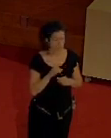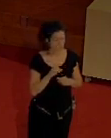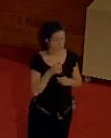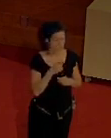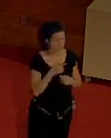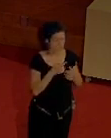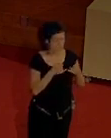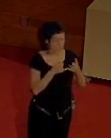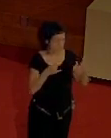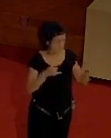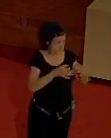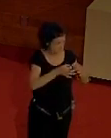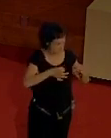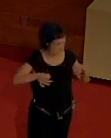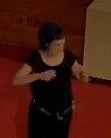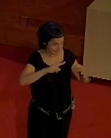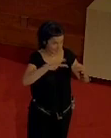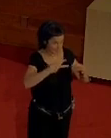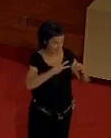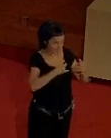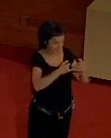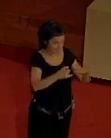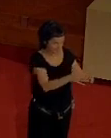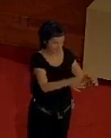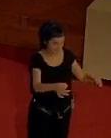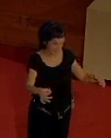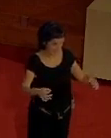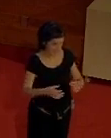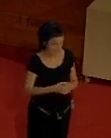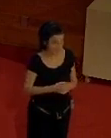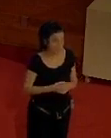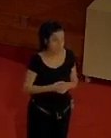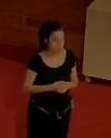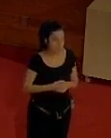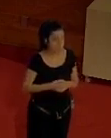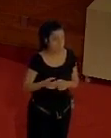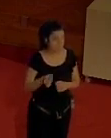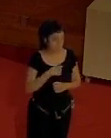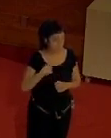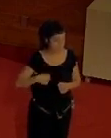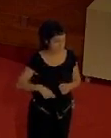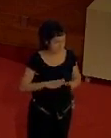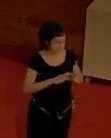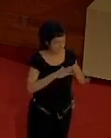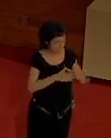y la segunda línea de Islas China tiene una flota de guerra